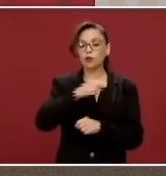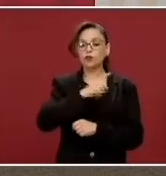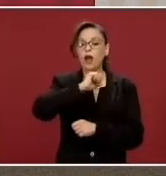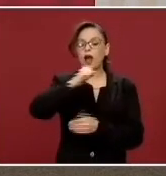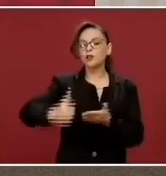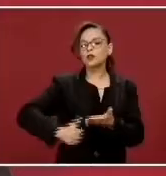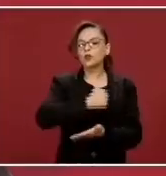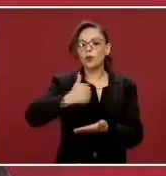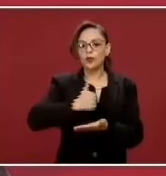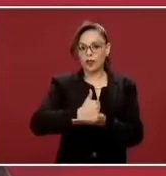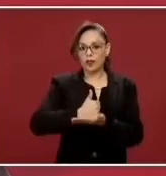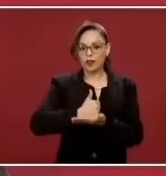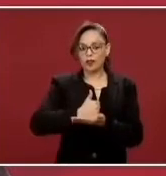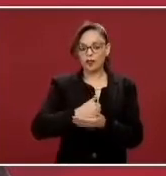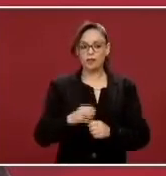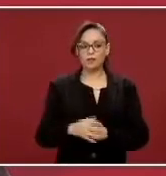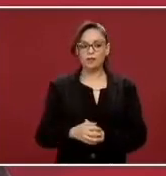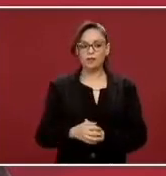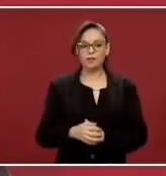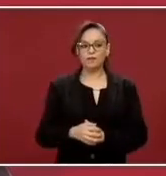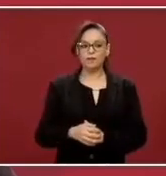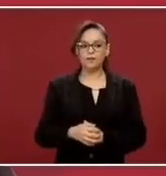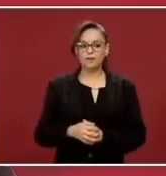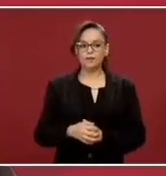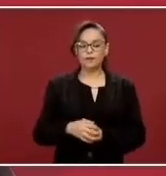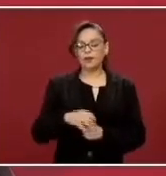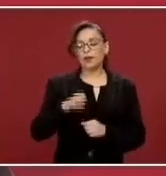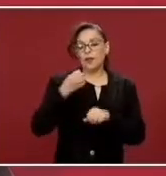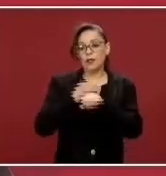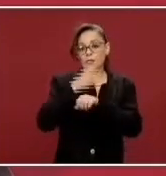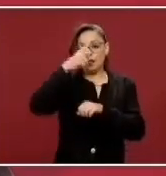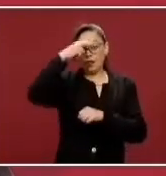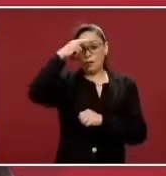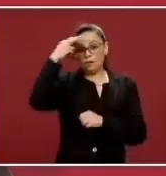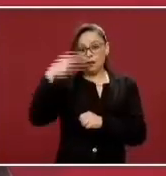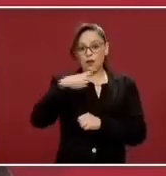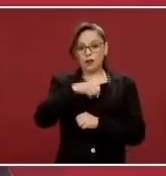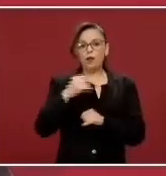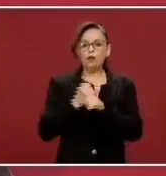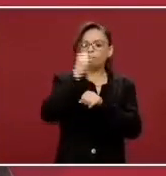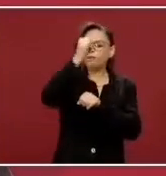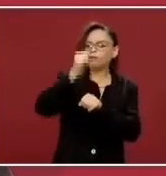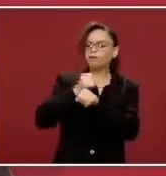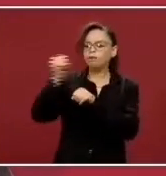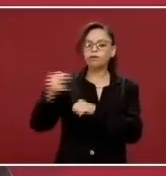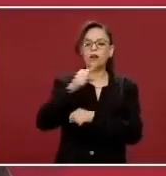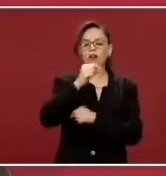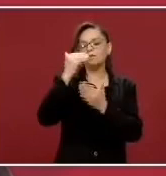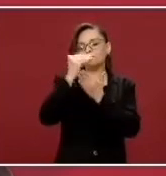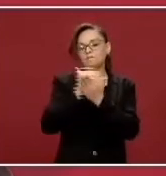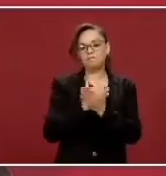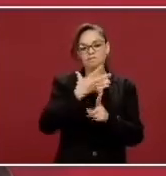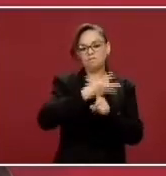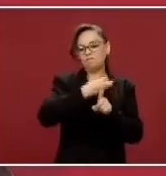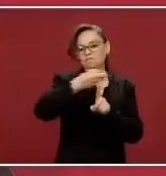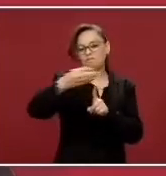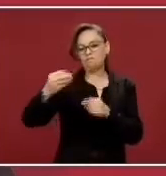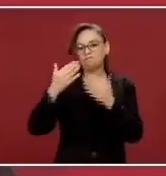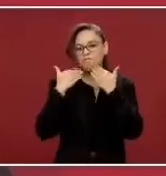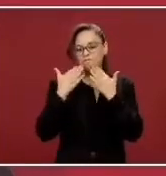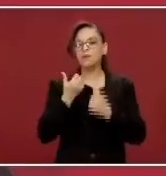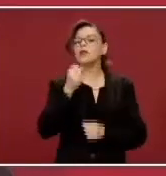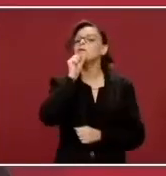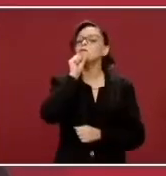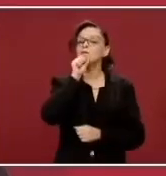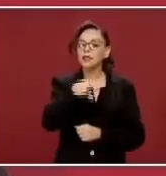zona más dispersa del Estado de México hay una transmisión muy baja. En cambio, y de la misma manera, en Jalisco es la